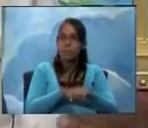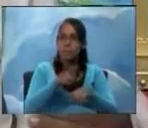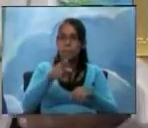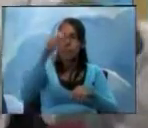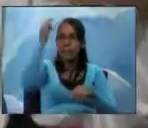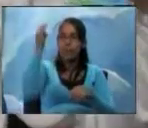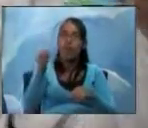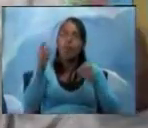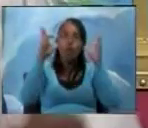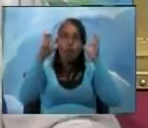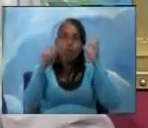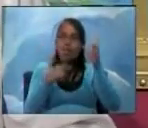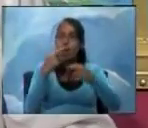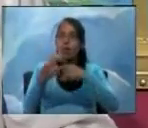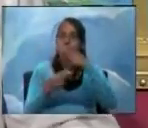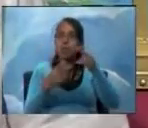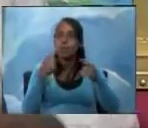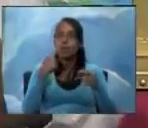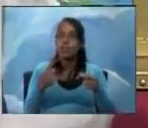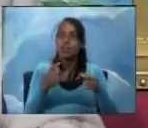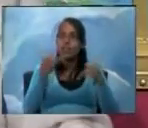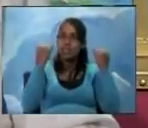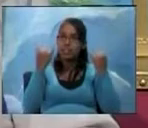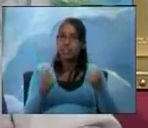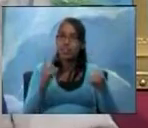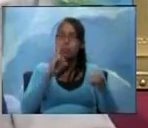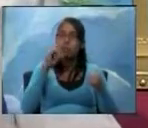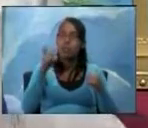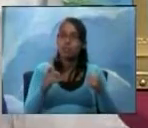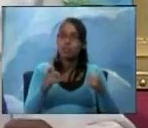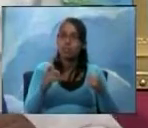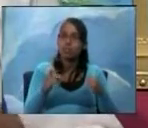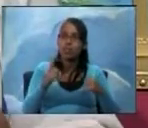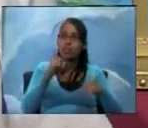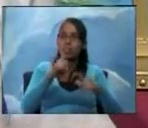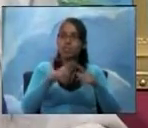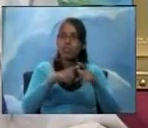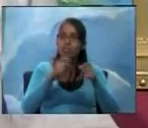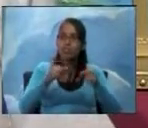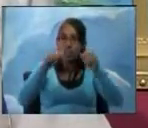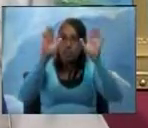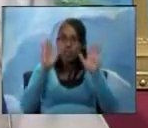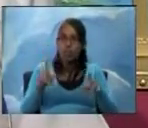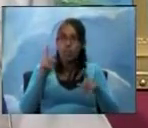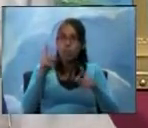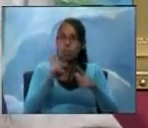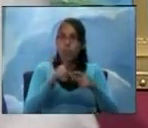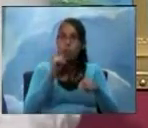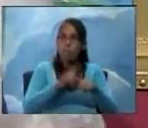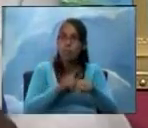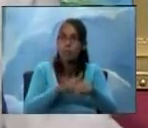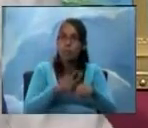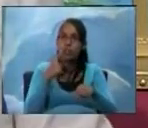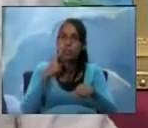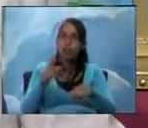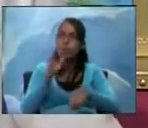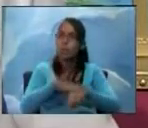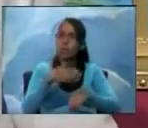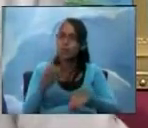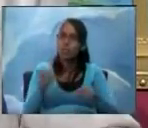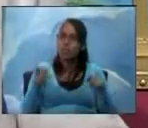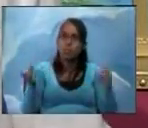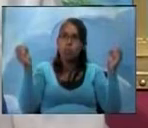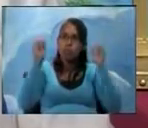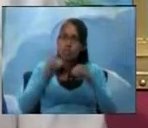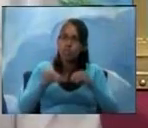que oyó una voz que le dijo, pero ya le has preguntado por qué no monta los pies. Entonces usted se detuvo y le dijo, mira chico, ¿por qué tú pones